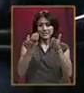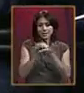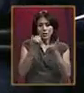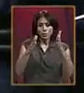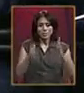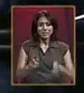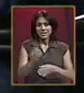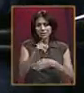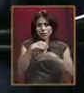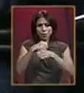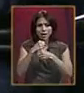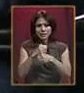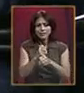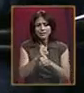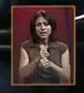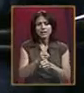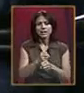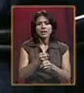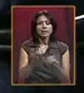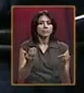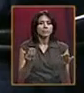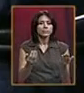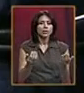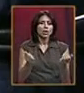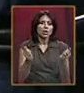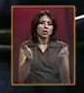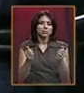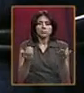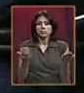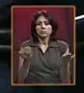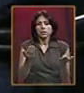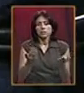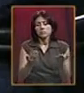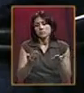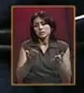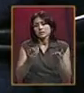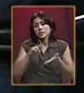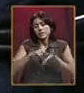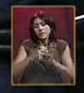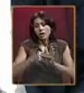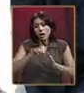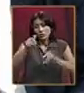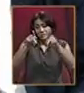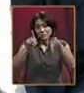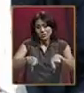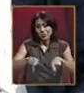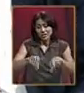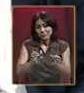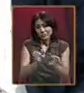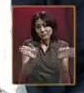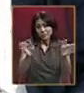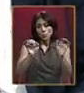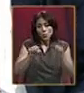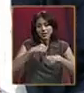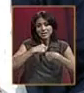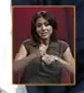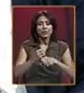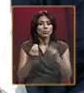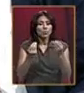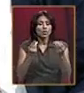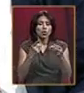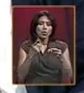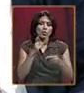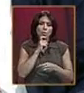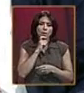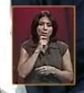cual que el resto de la población lo pueda hacer es muy complejo. La otra observación es que tengo unas